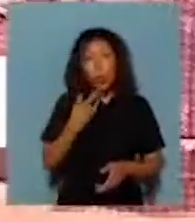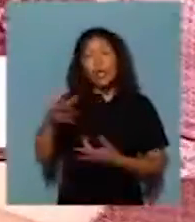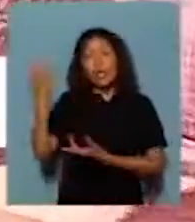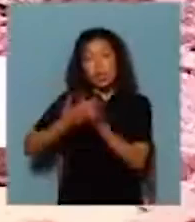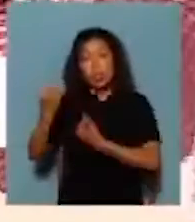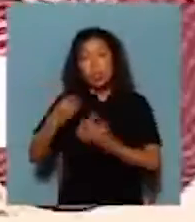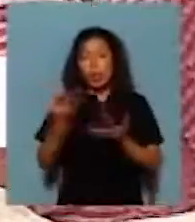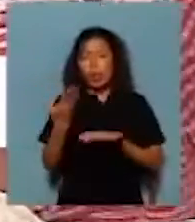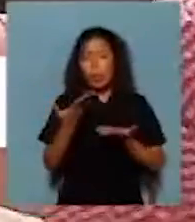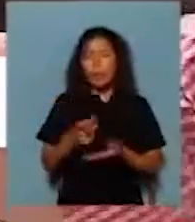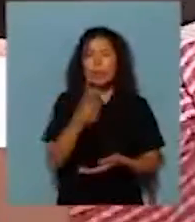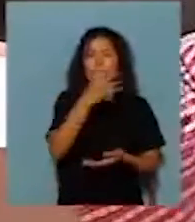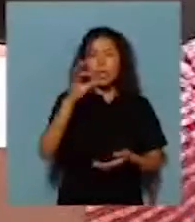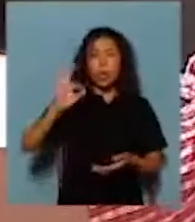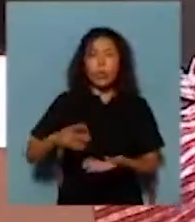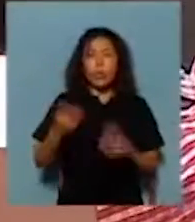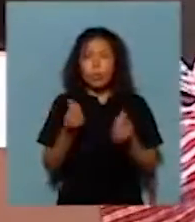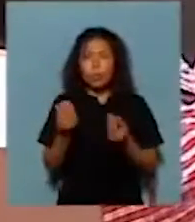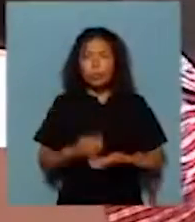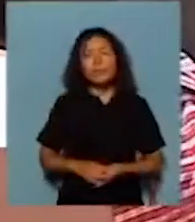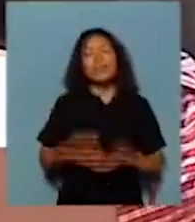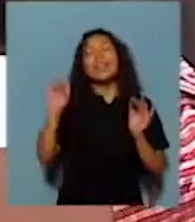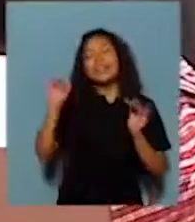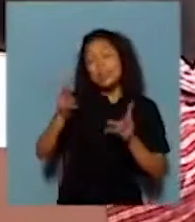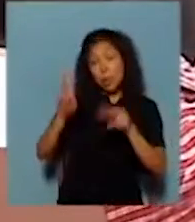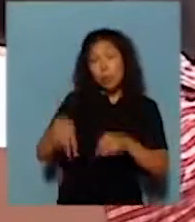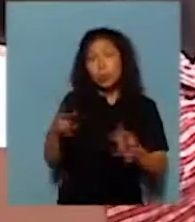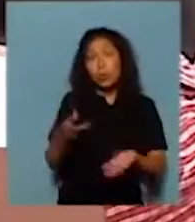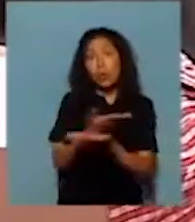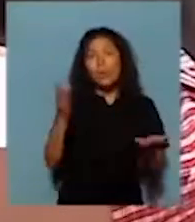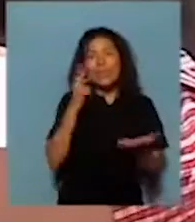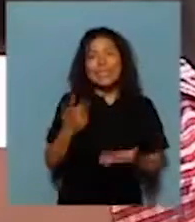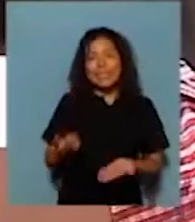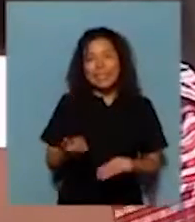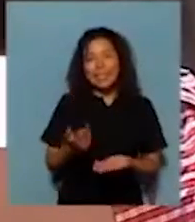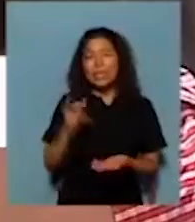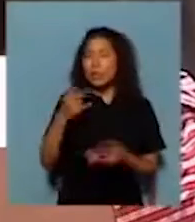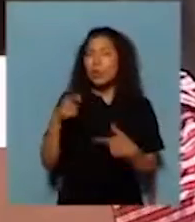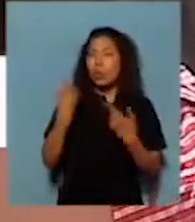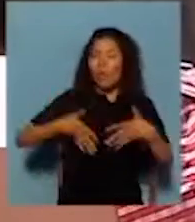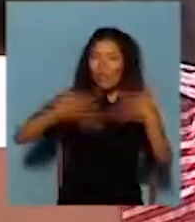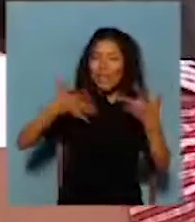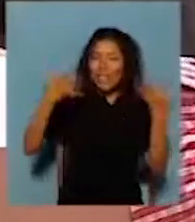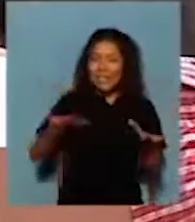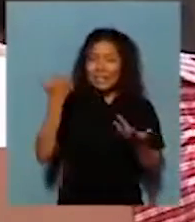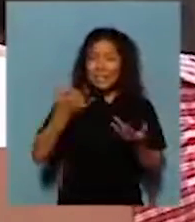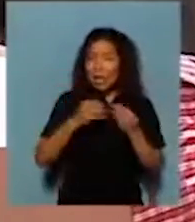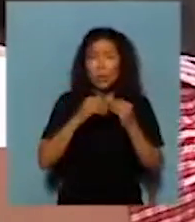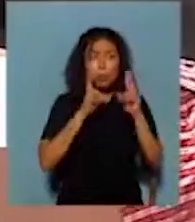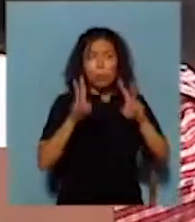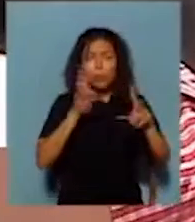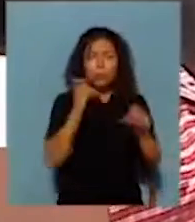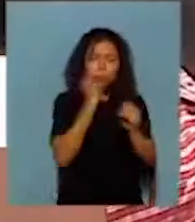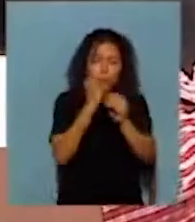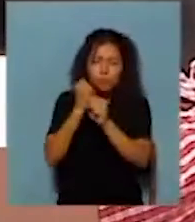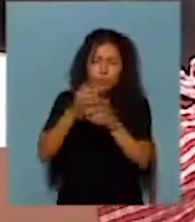así es. Sí, así es, efectivamente. Buen día, Omar, buen día, Jorge. La verdad que estamos contentos, estamos a pleno acá